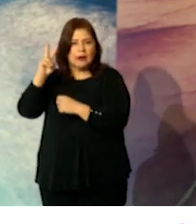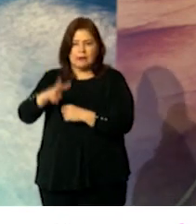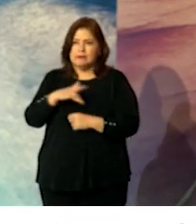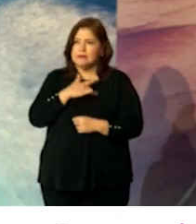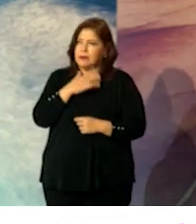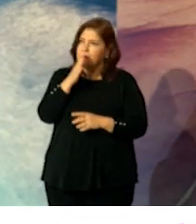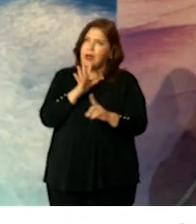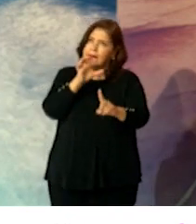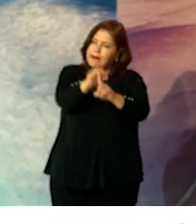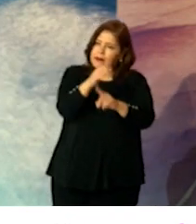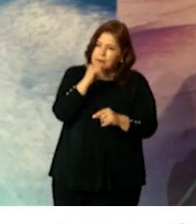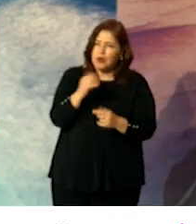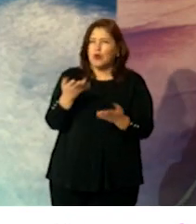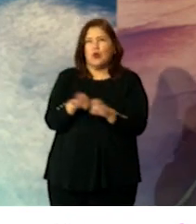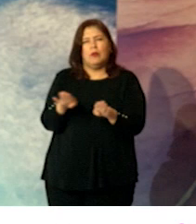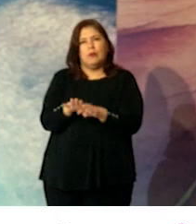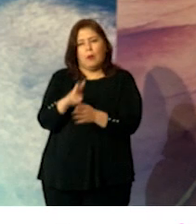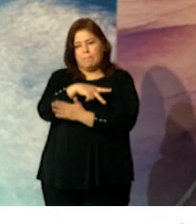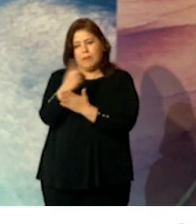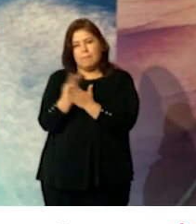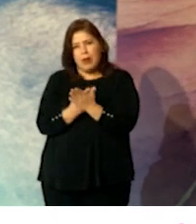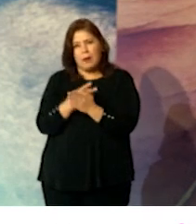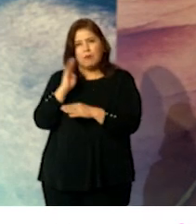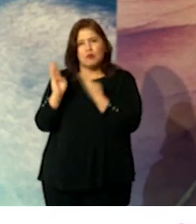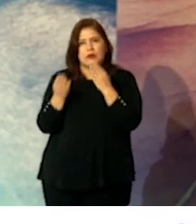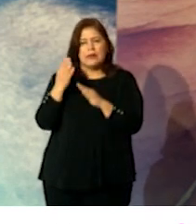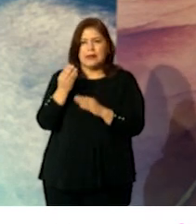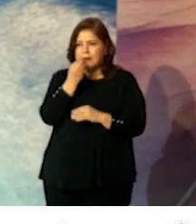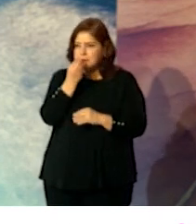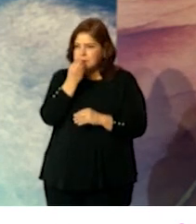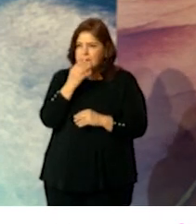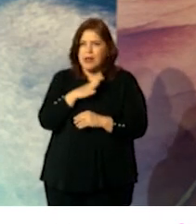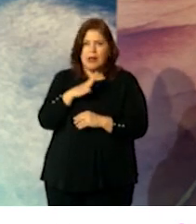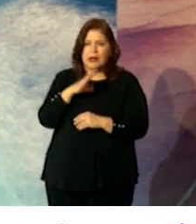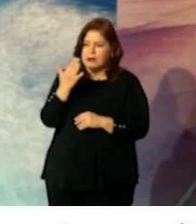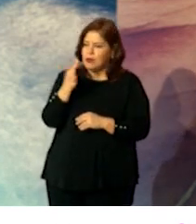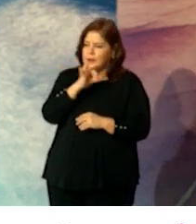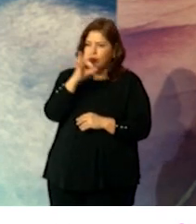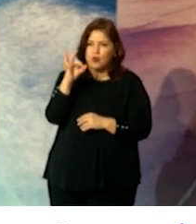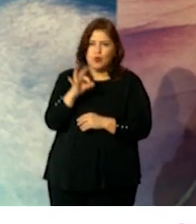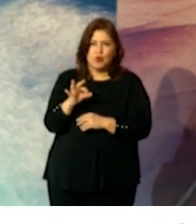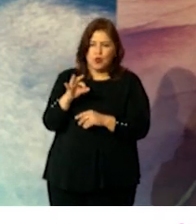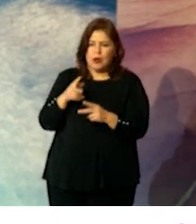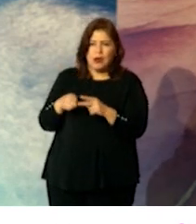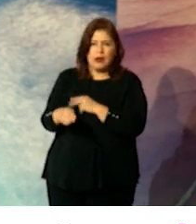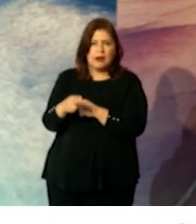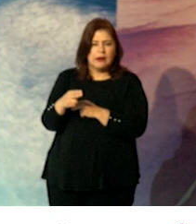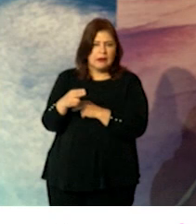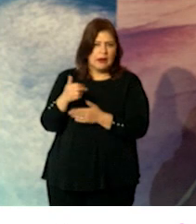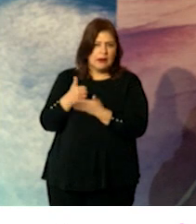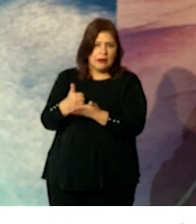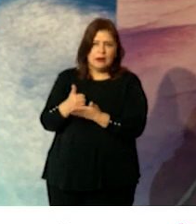llegar? ¿Cómo es posible que el Plan Mundial de Alimentos haya tenido que recortar el 50% de su ayuda porque ya no hay, cuando